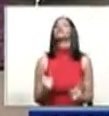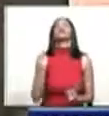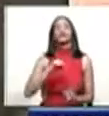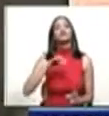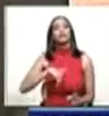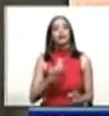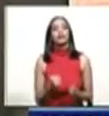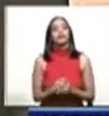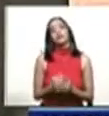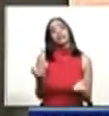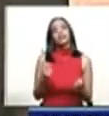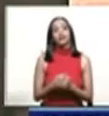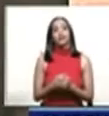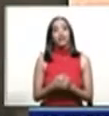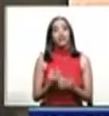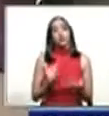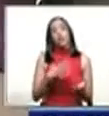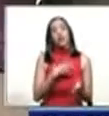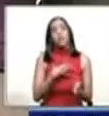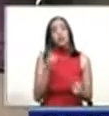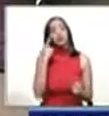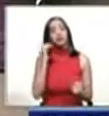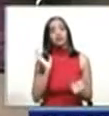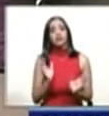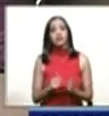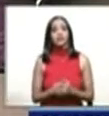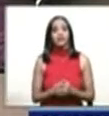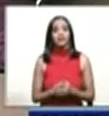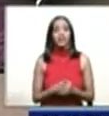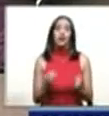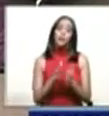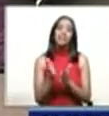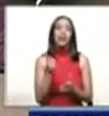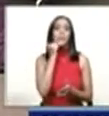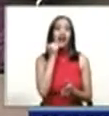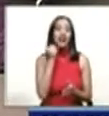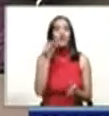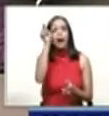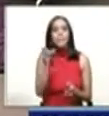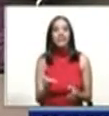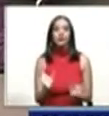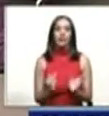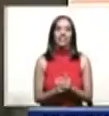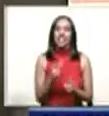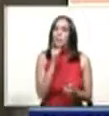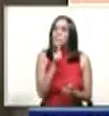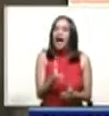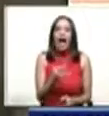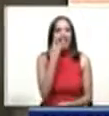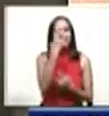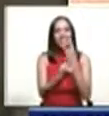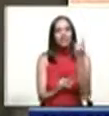se la borren. Se puede hacer. Si te están... Lo que pasa es que Mango es una persona que es una, un imán atracción de